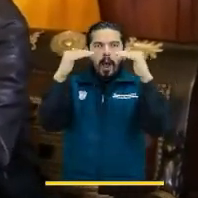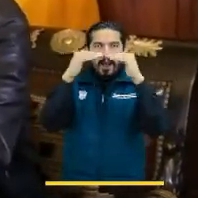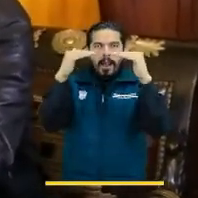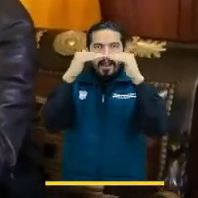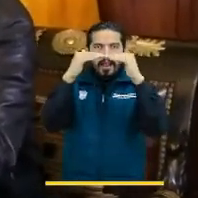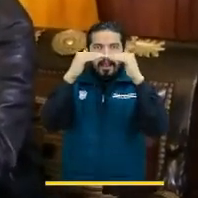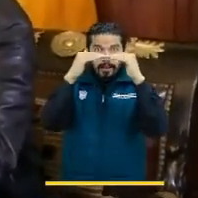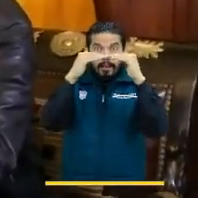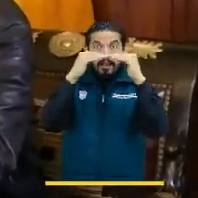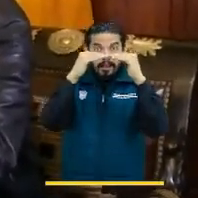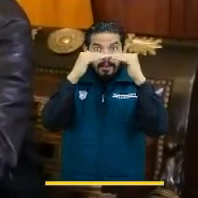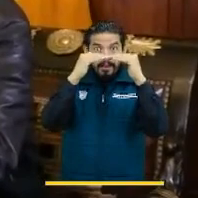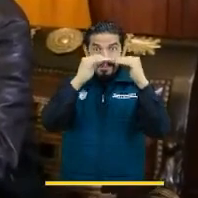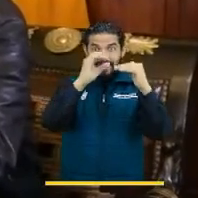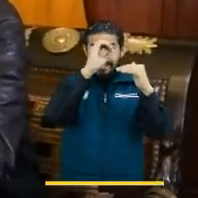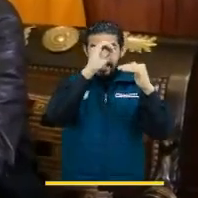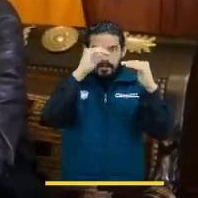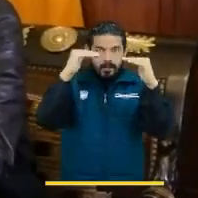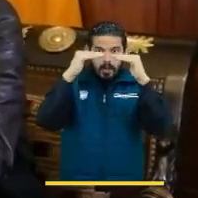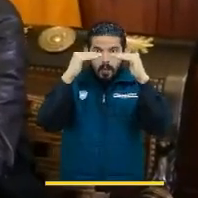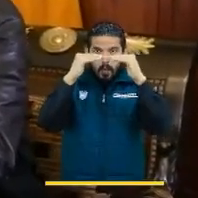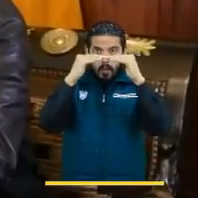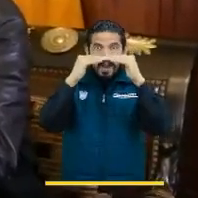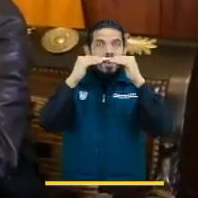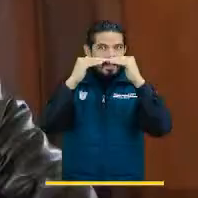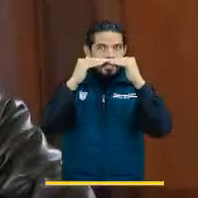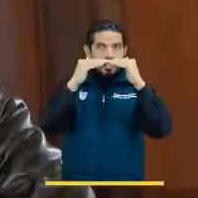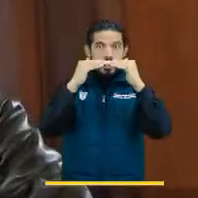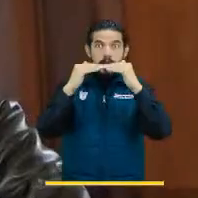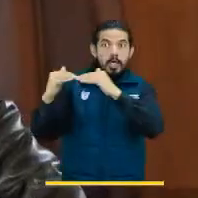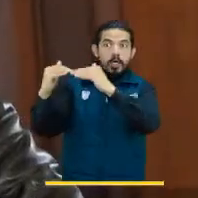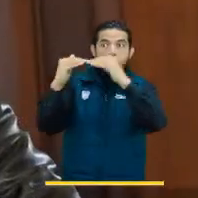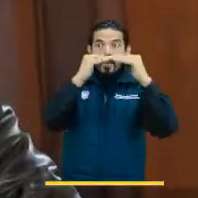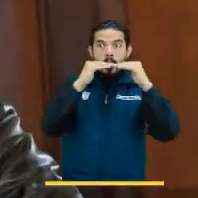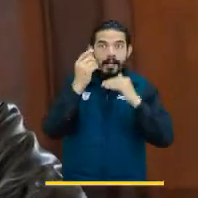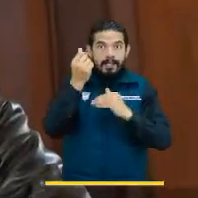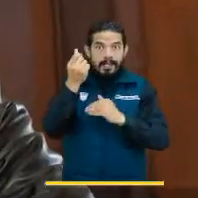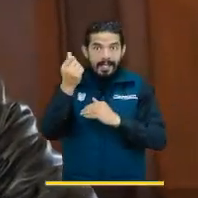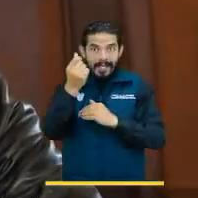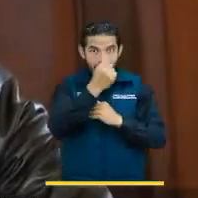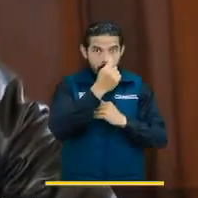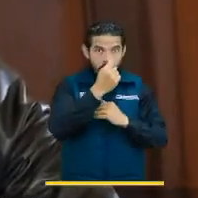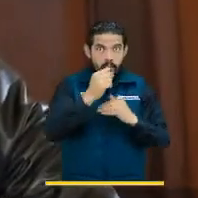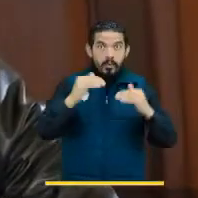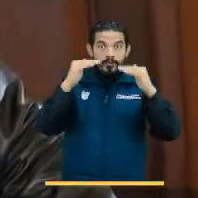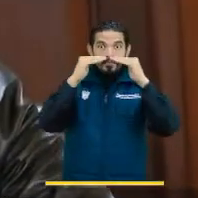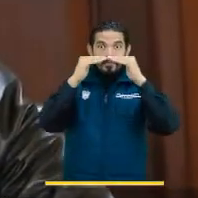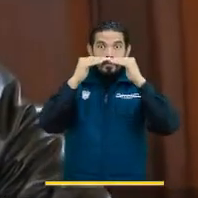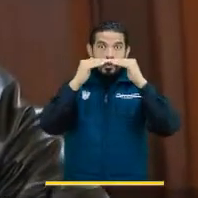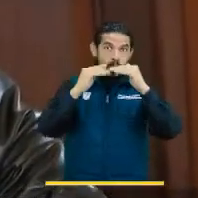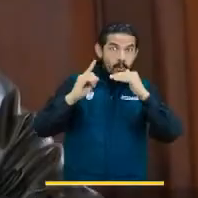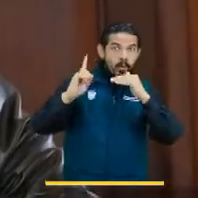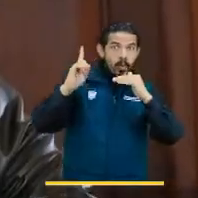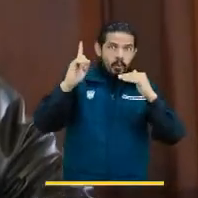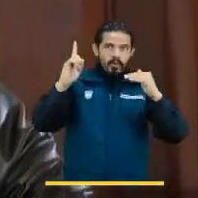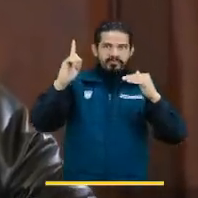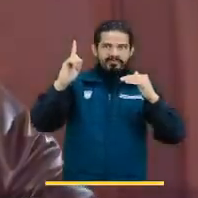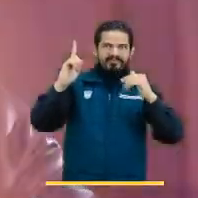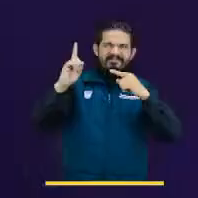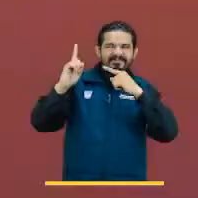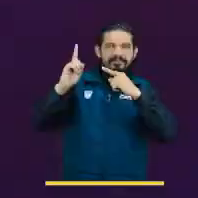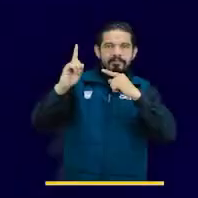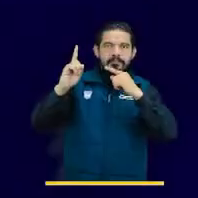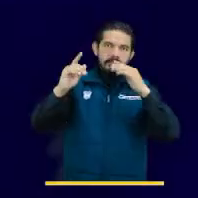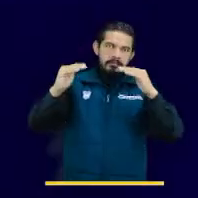todos tienen los mismos ingresos. 1 es la perfecta desigualdad. Es